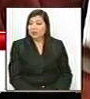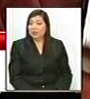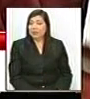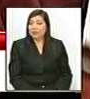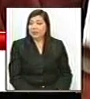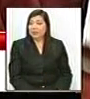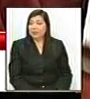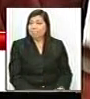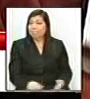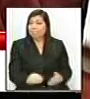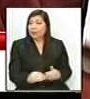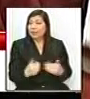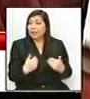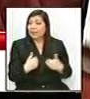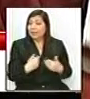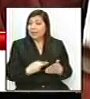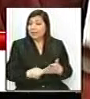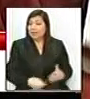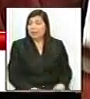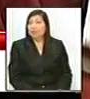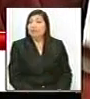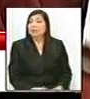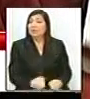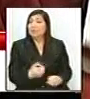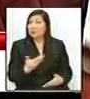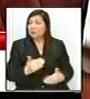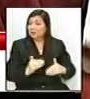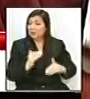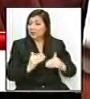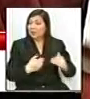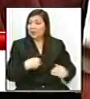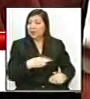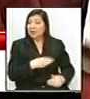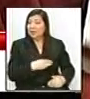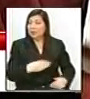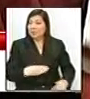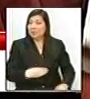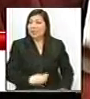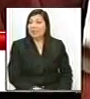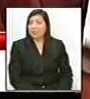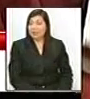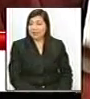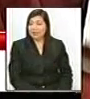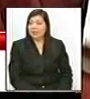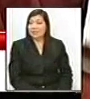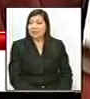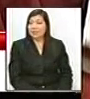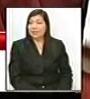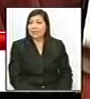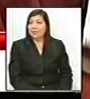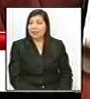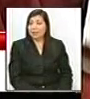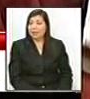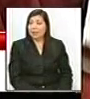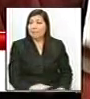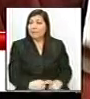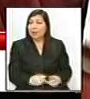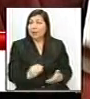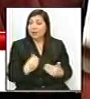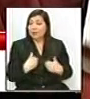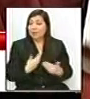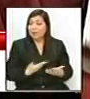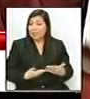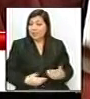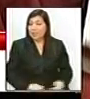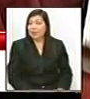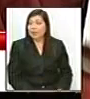yo tengo entendido que debería haber saldo de balance en el ministerio y hay cientos de proyectos que usted